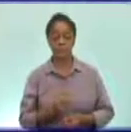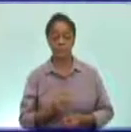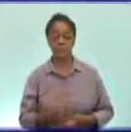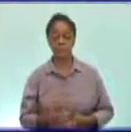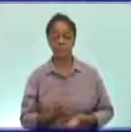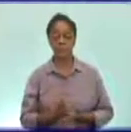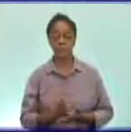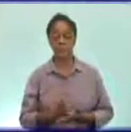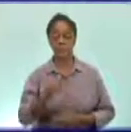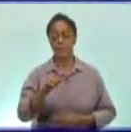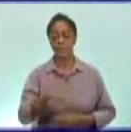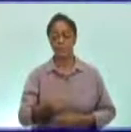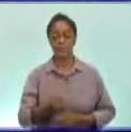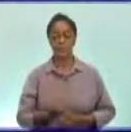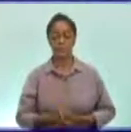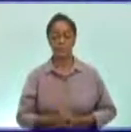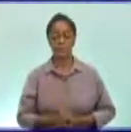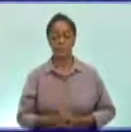la clase de hoy.